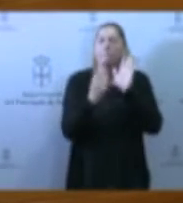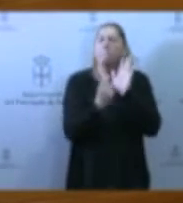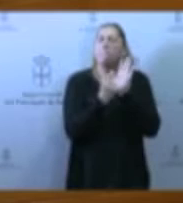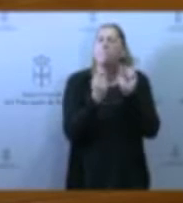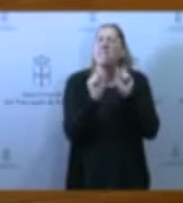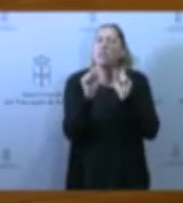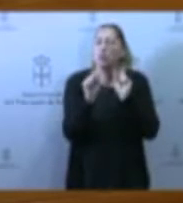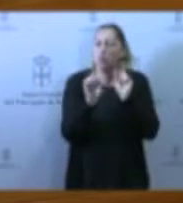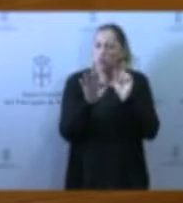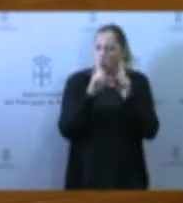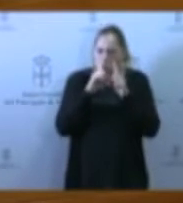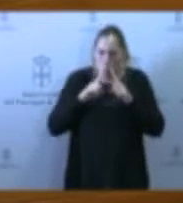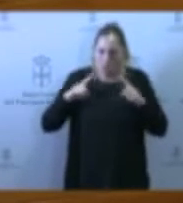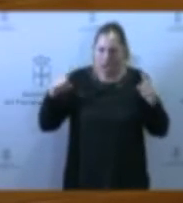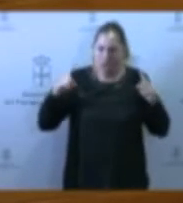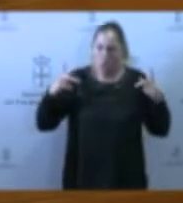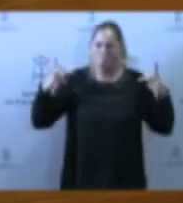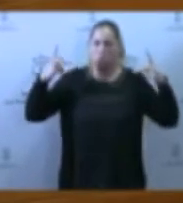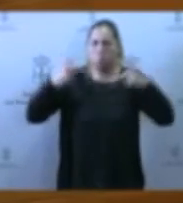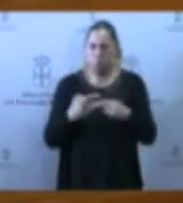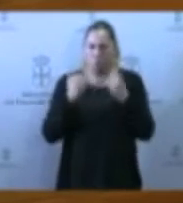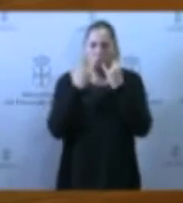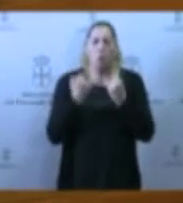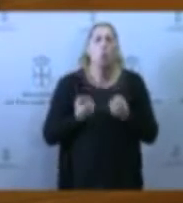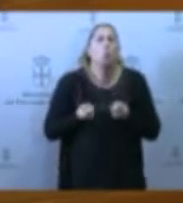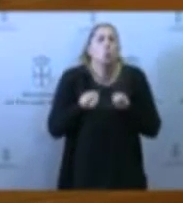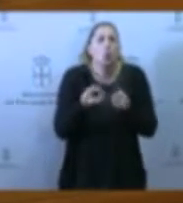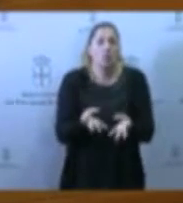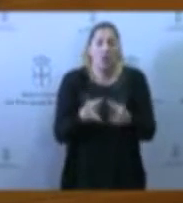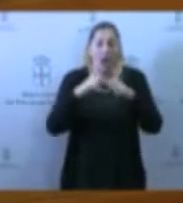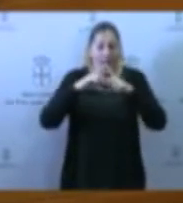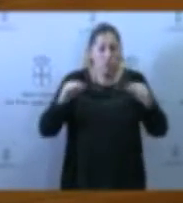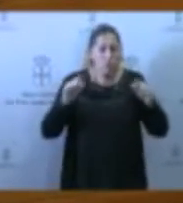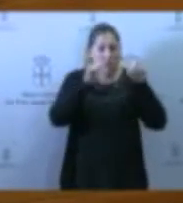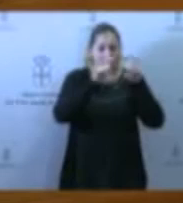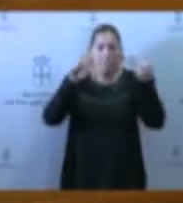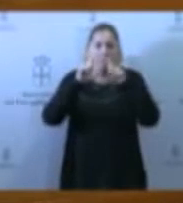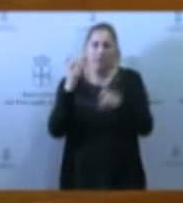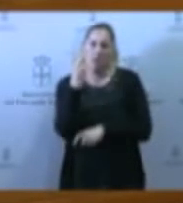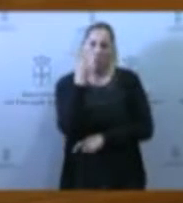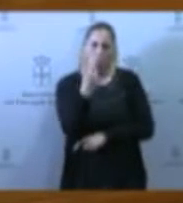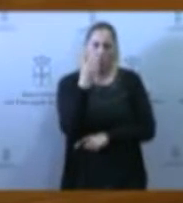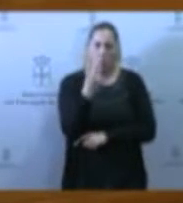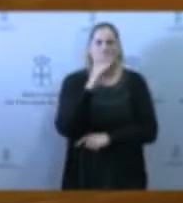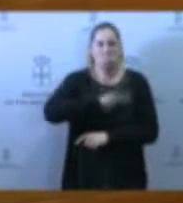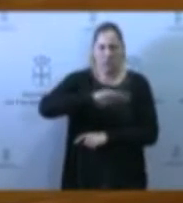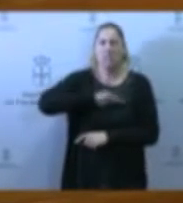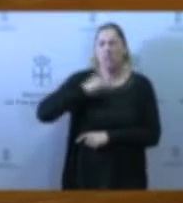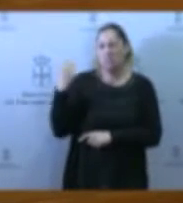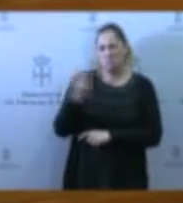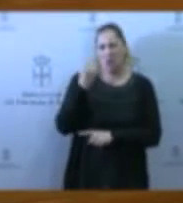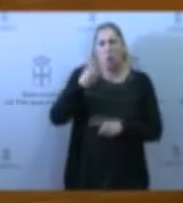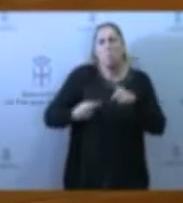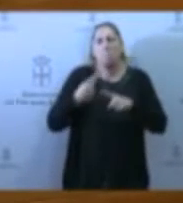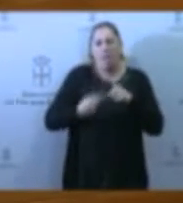del año a sus clientes. Bueno, pues por suerte en Asturias tenemos dos compañías que están bastante mejor que la media de